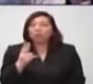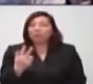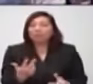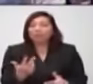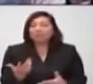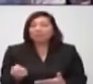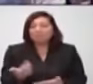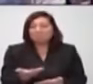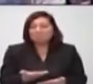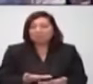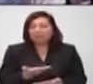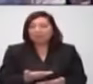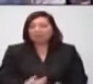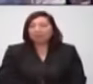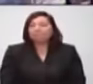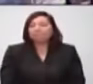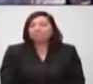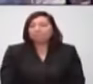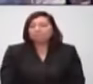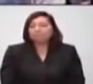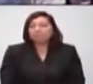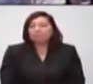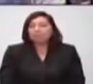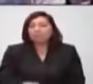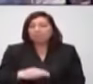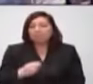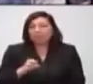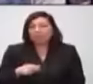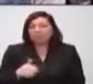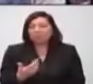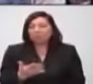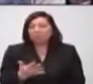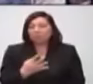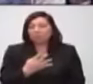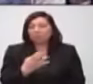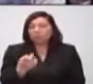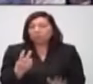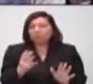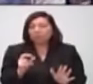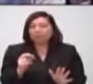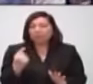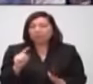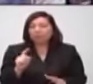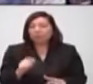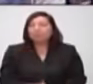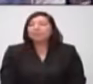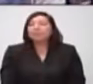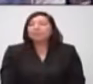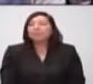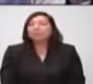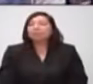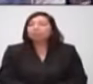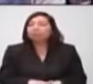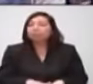la recaudación de MAPE de ese entonces fue de alrededor de 470 millones de soles, con lo cual la